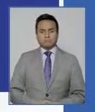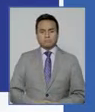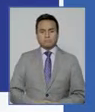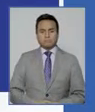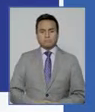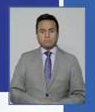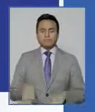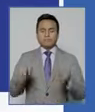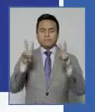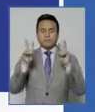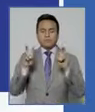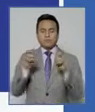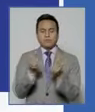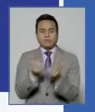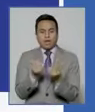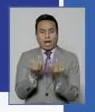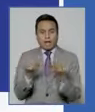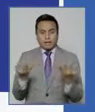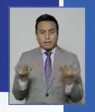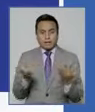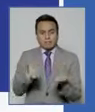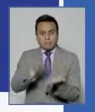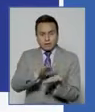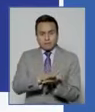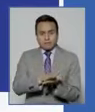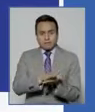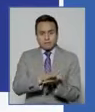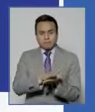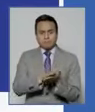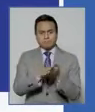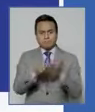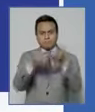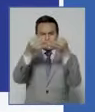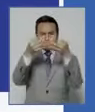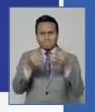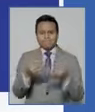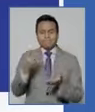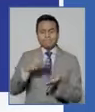En cuanto a la cantidad de fallecidos acumulados,